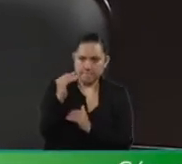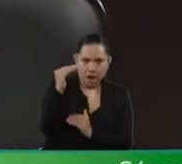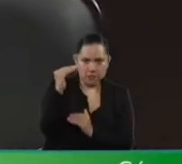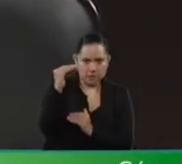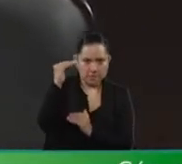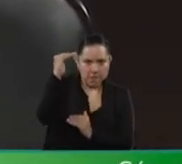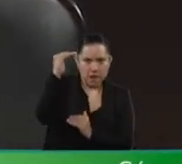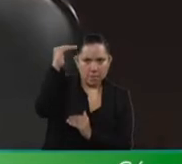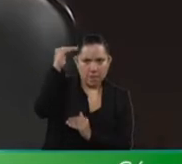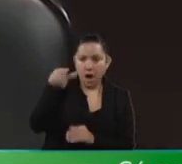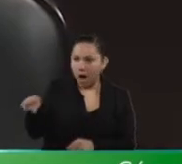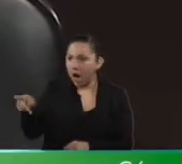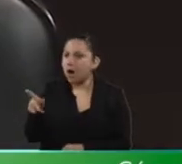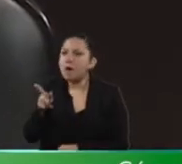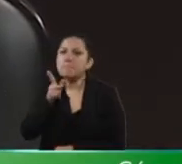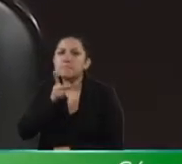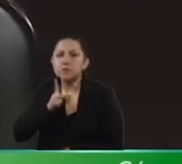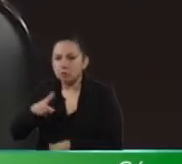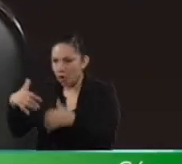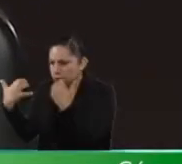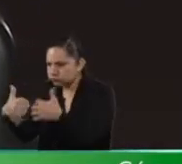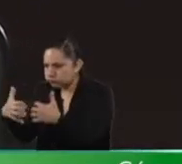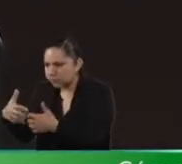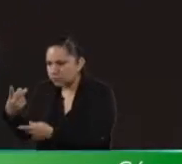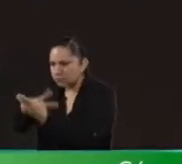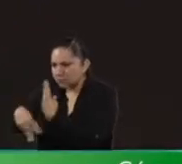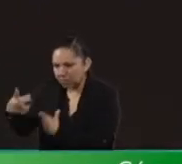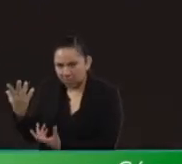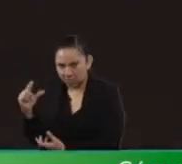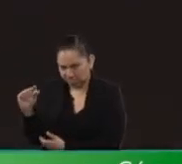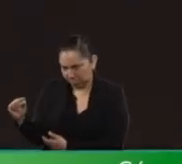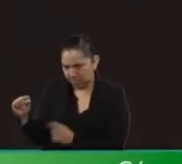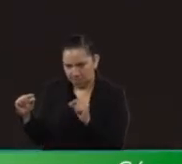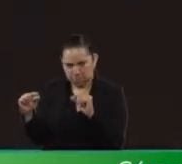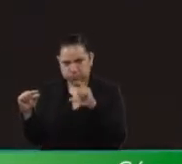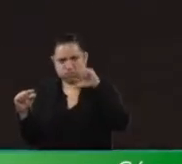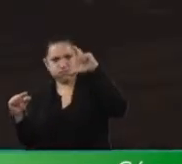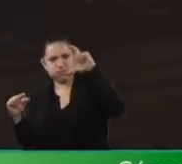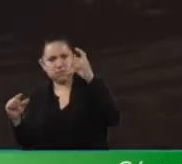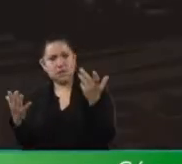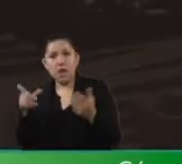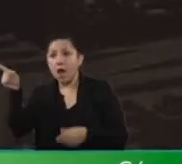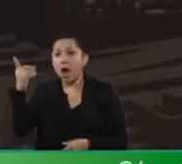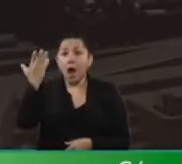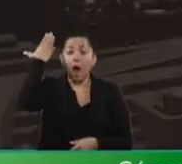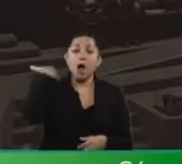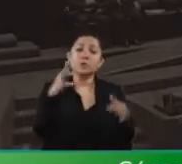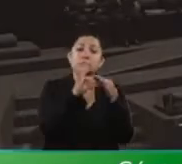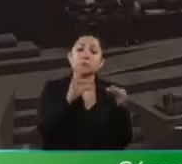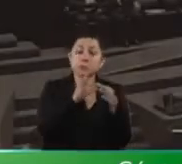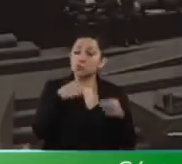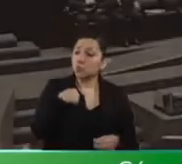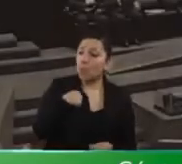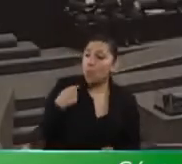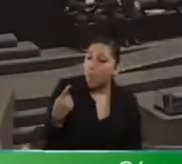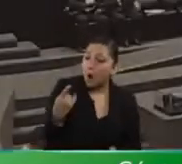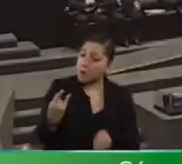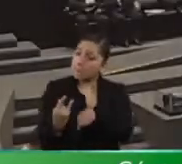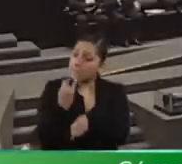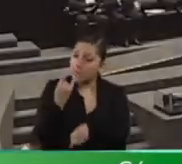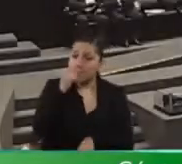No tengo derecho a fallar. No midieron los riesgos cuando recortaron los programas clave para combatir